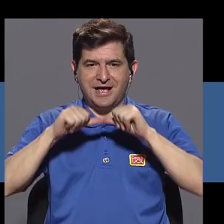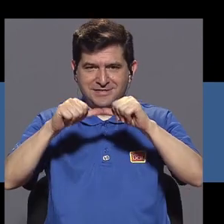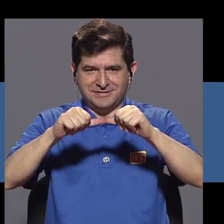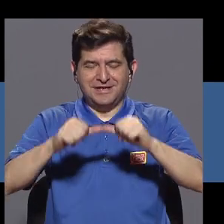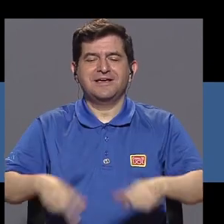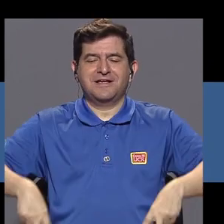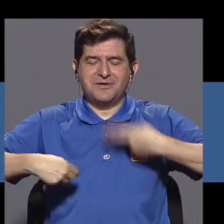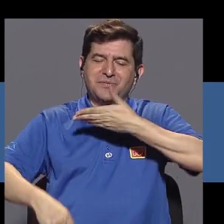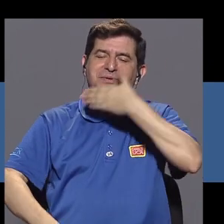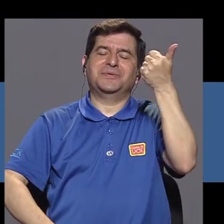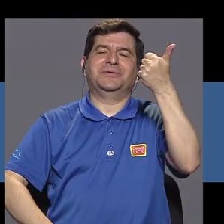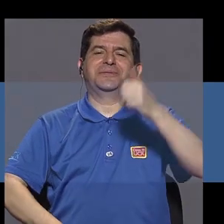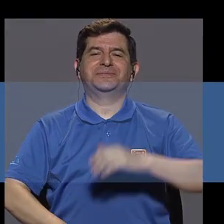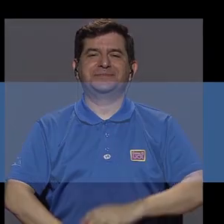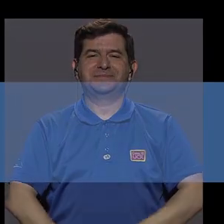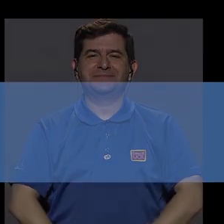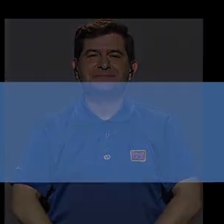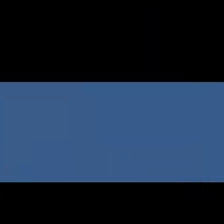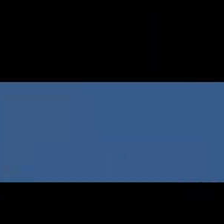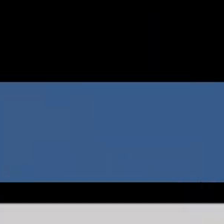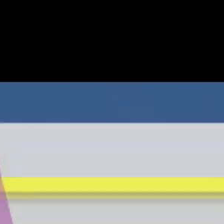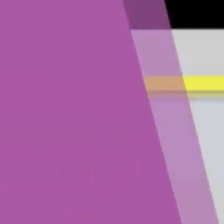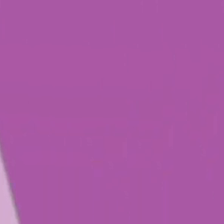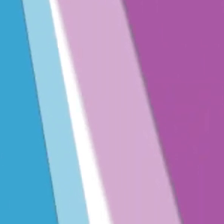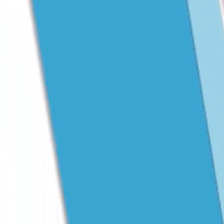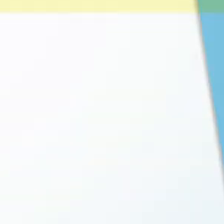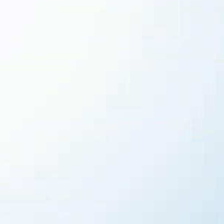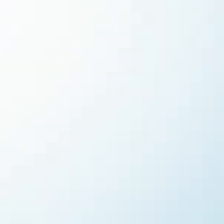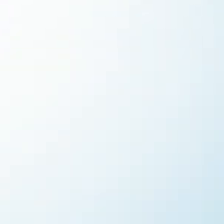fondos.regionalización@ucr.ac.cr. Continúe con más de Vivir Mejor.